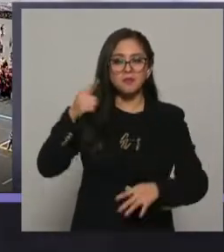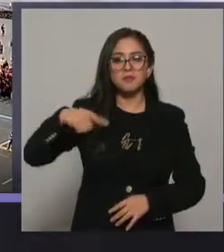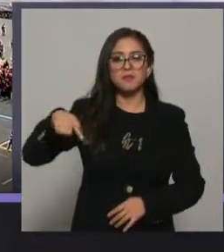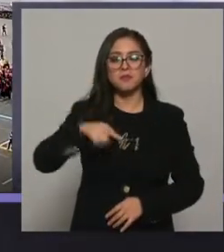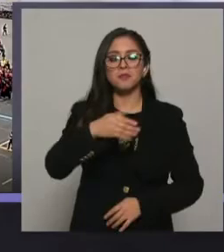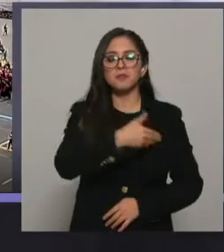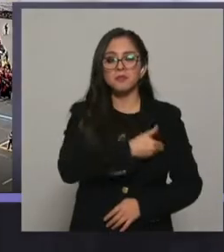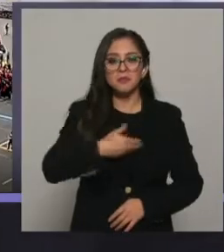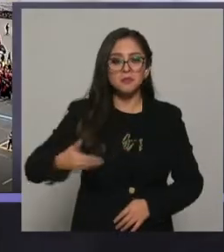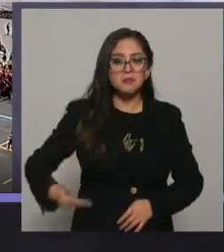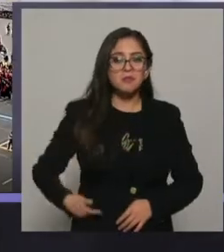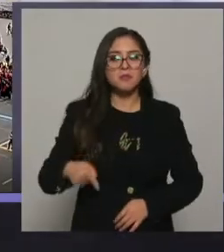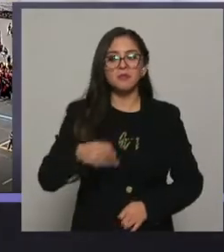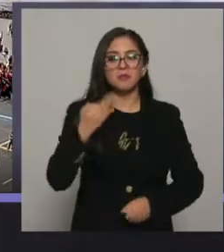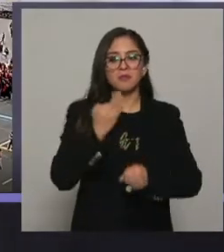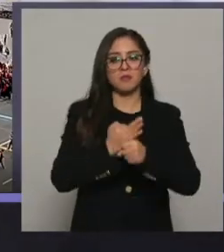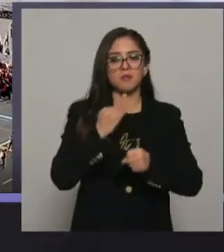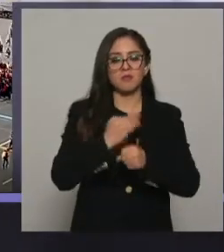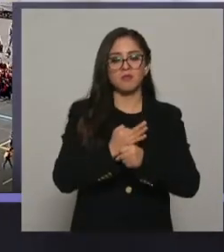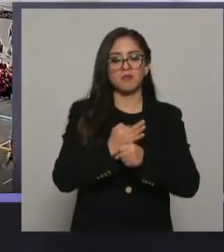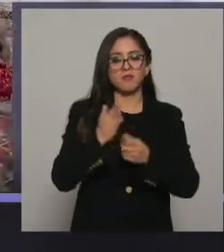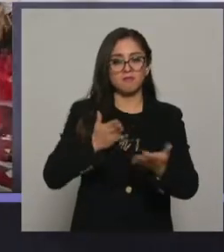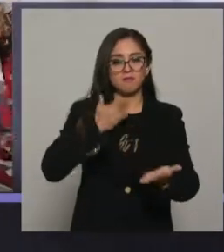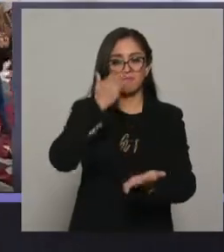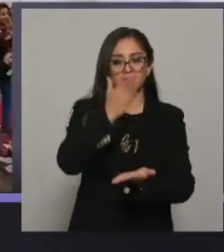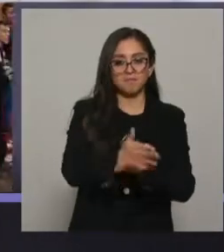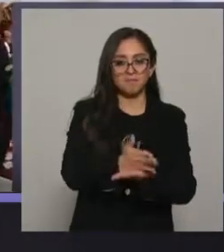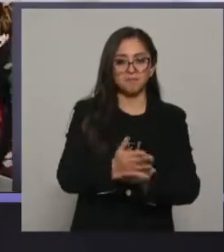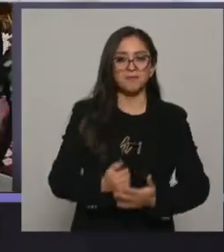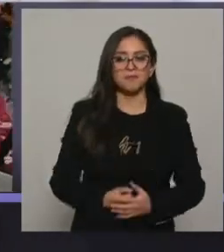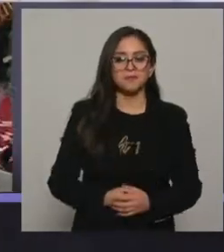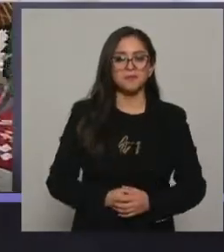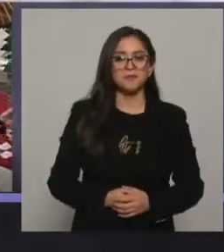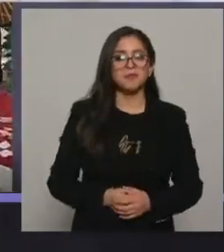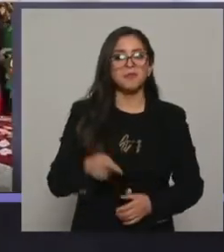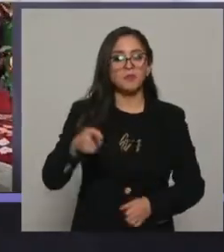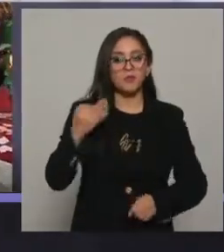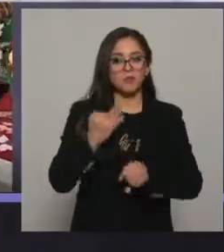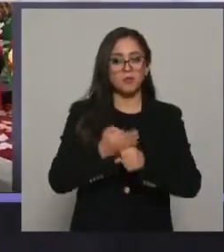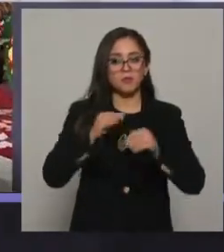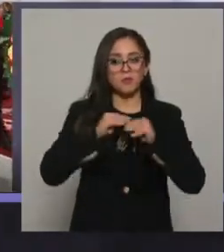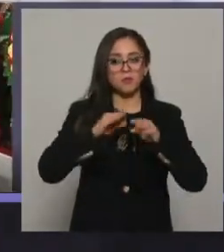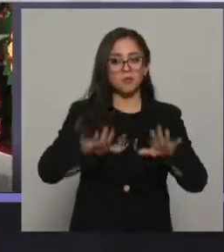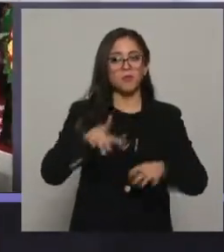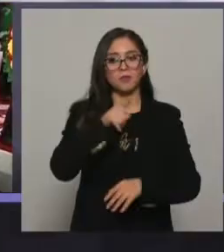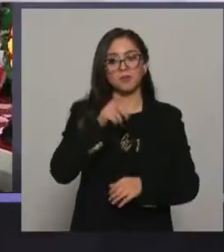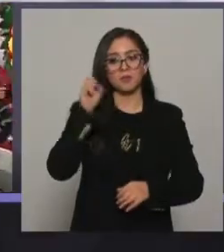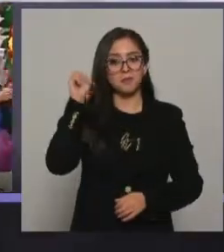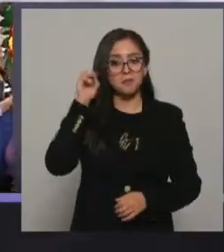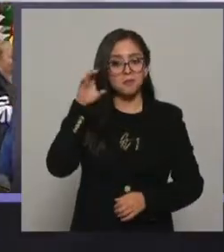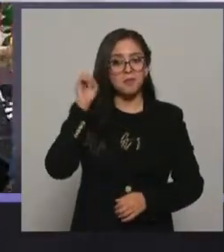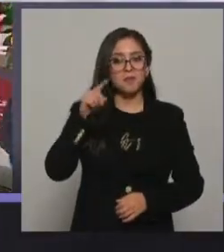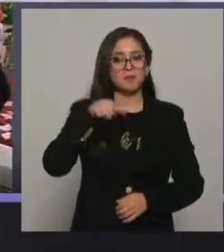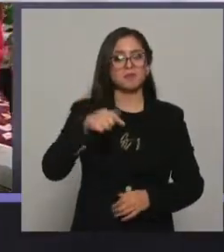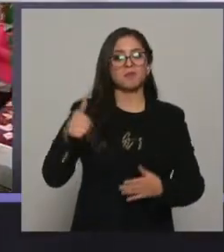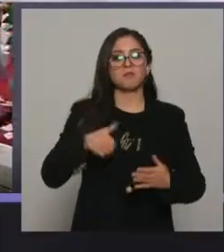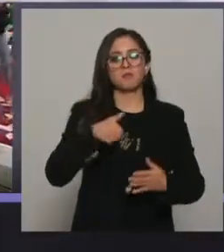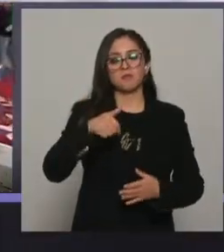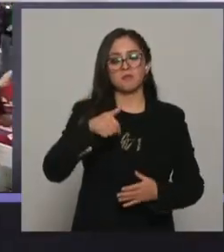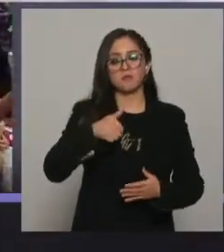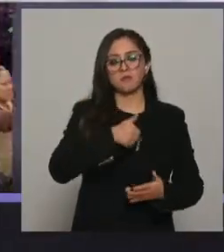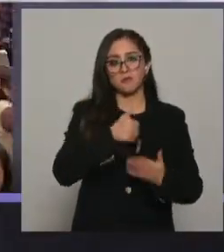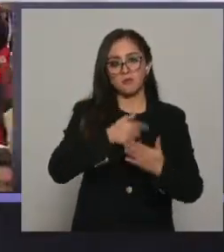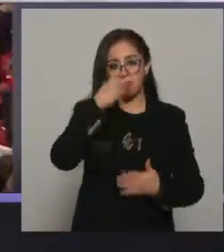presidente está llegando en estos momentos. Son imágenes que estamos transmitiendo en vivo desde el corazón de la capital del país.